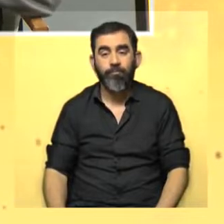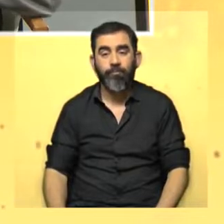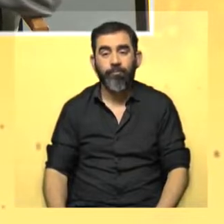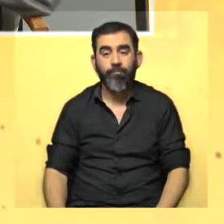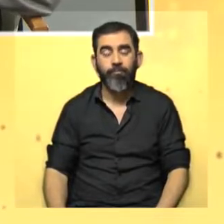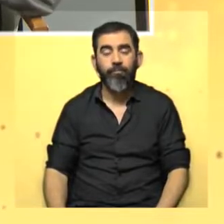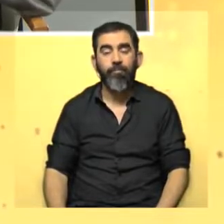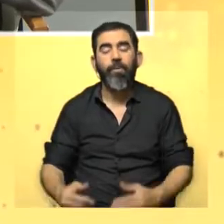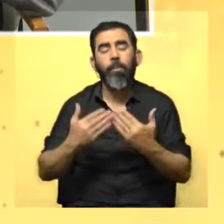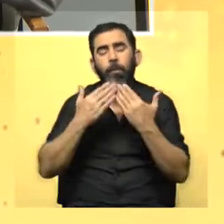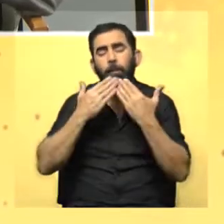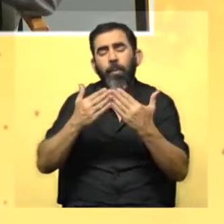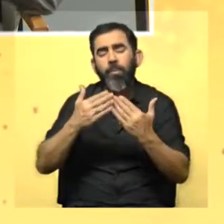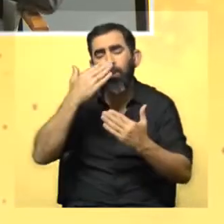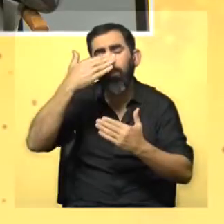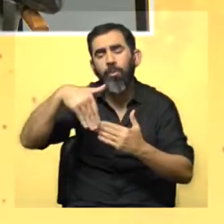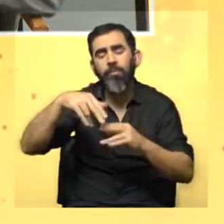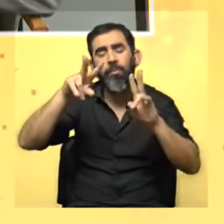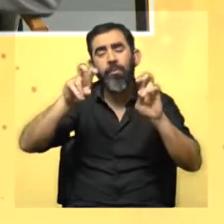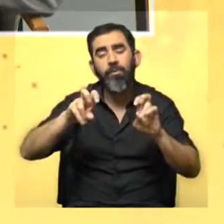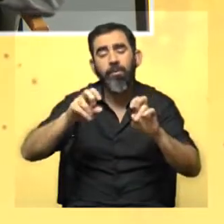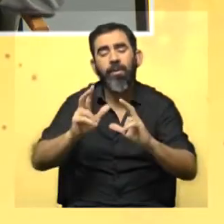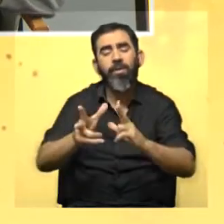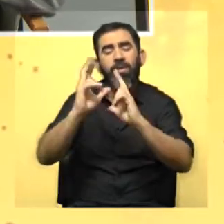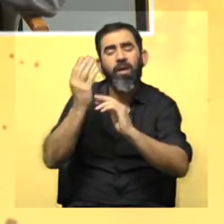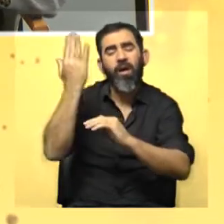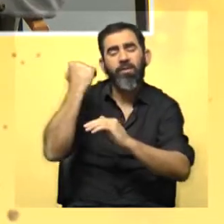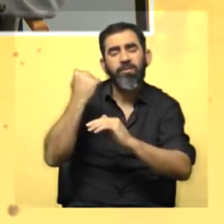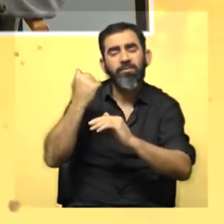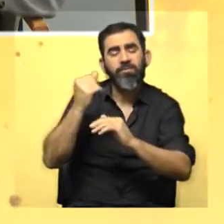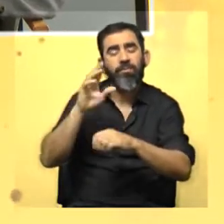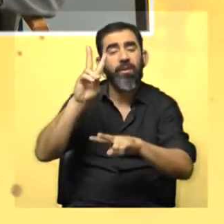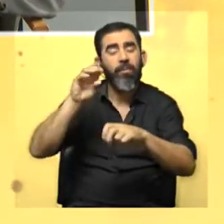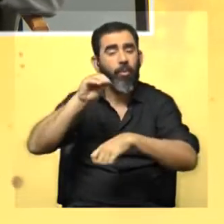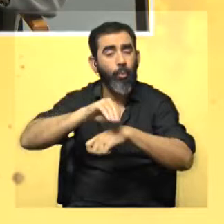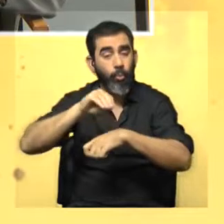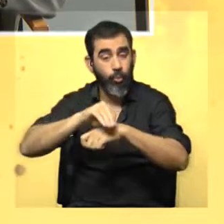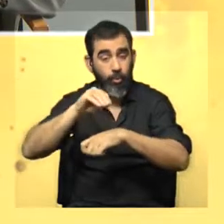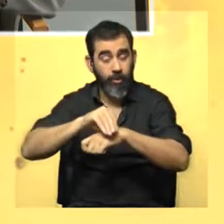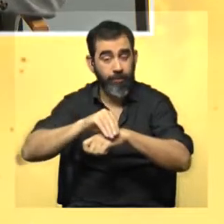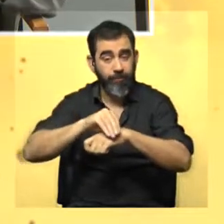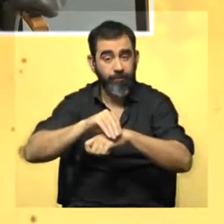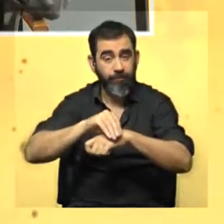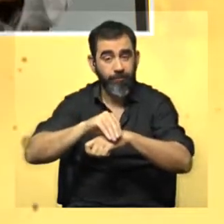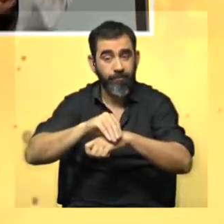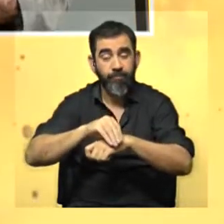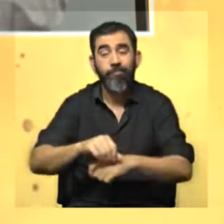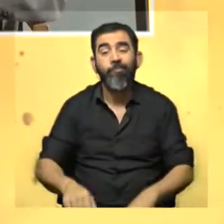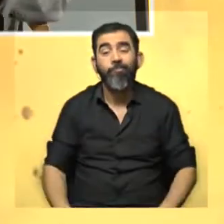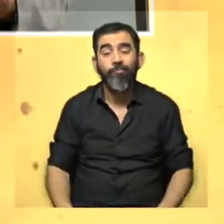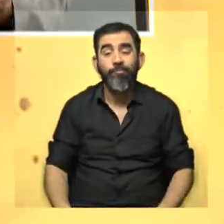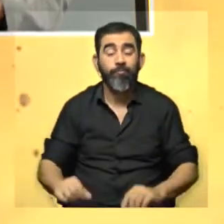quiero despedir con una pregunta que tiene que ver con algo que mencionaste hace un rato. Hablaste de lo cultural y en definitiva, a partir de